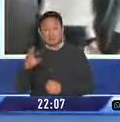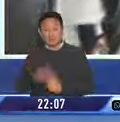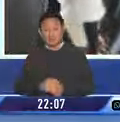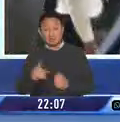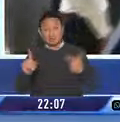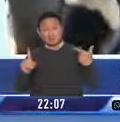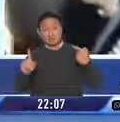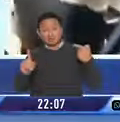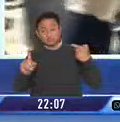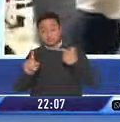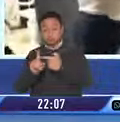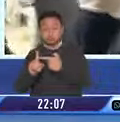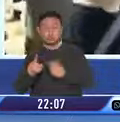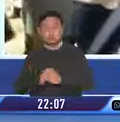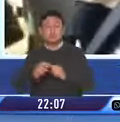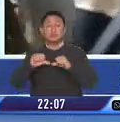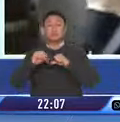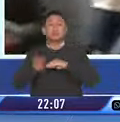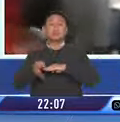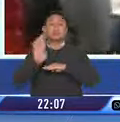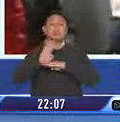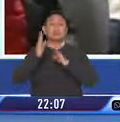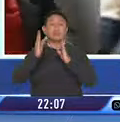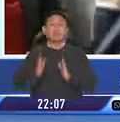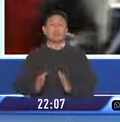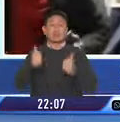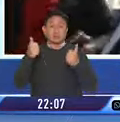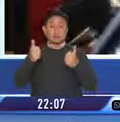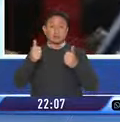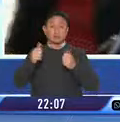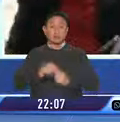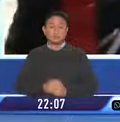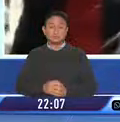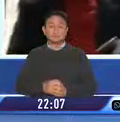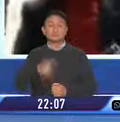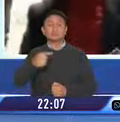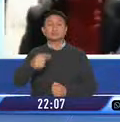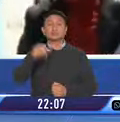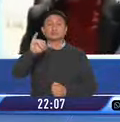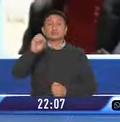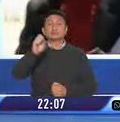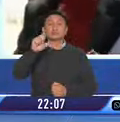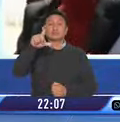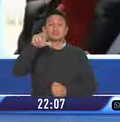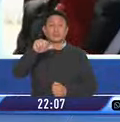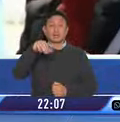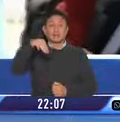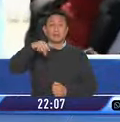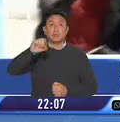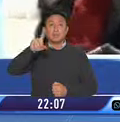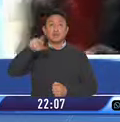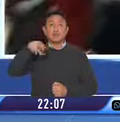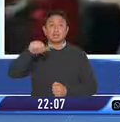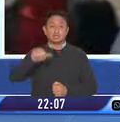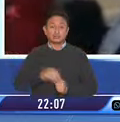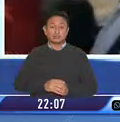está lesionada es la asambleísta, la candidata a la asamblea, Gisela Molina. Ella también está